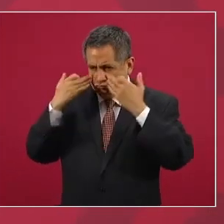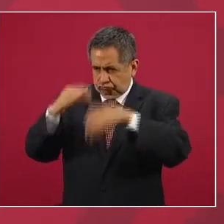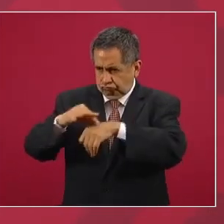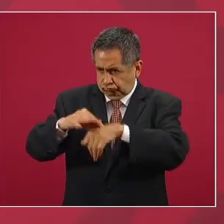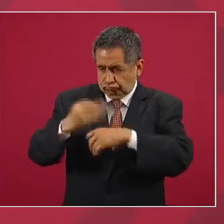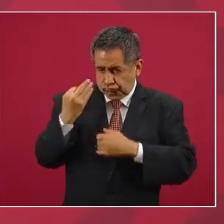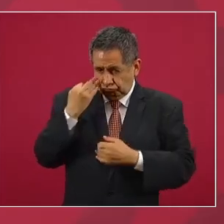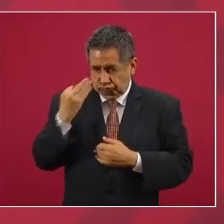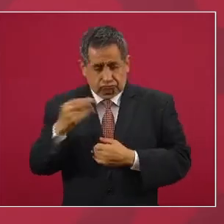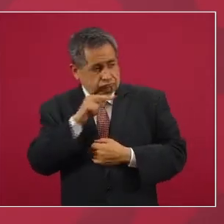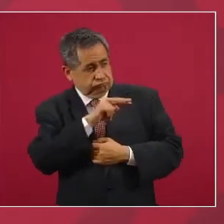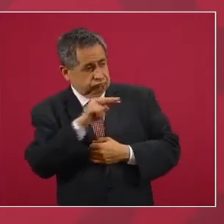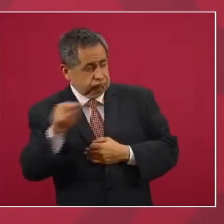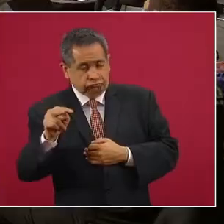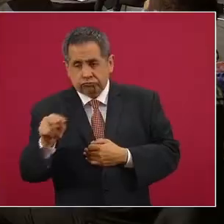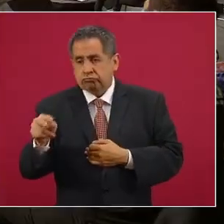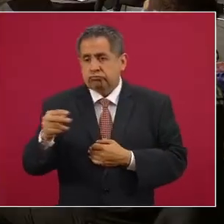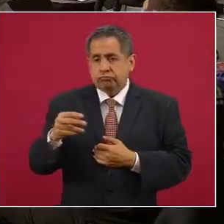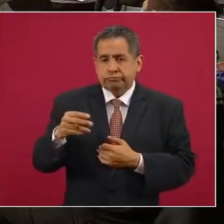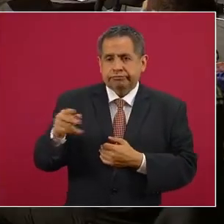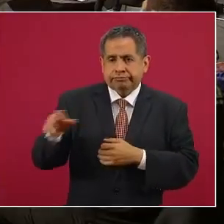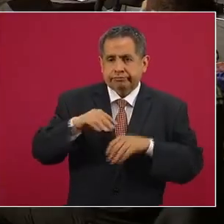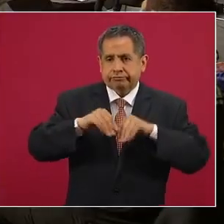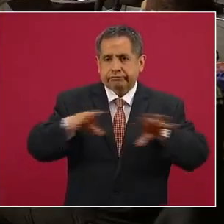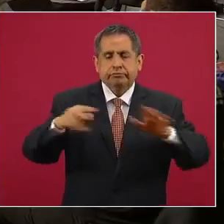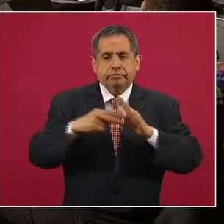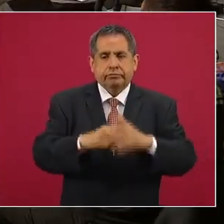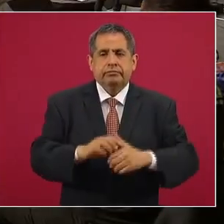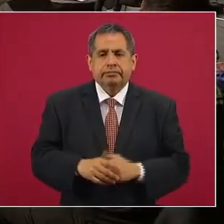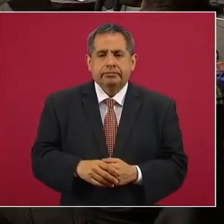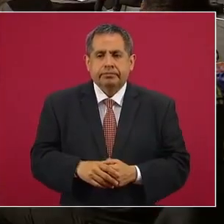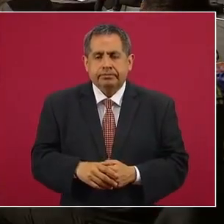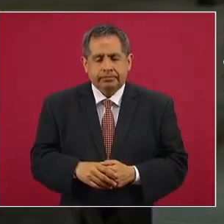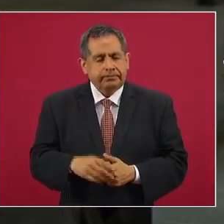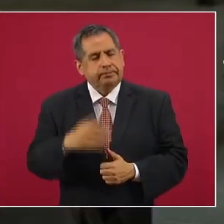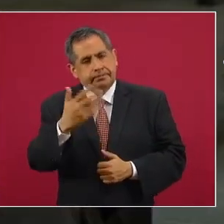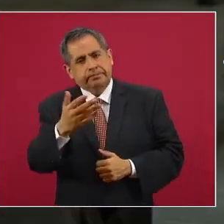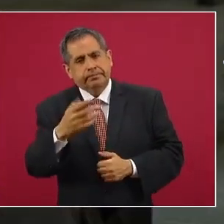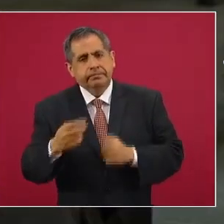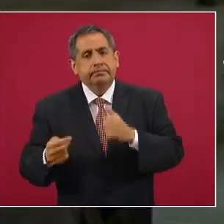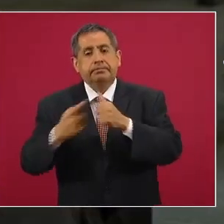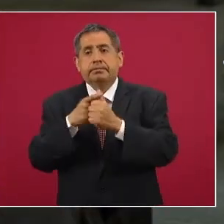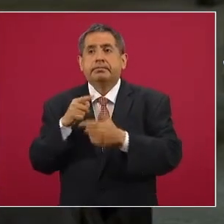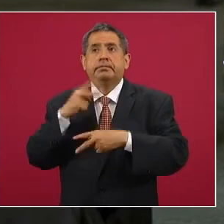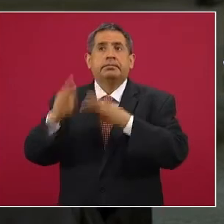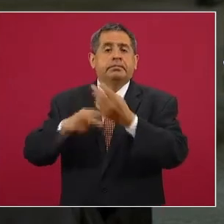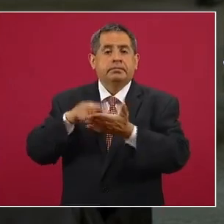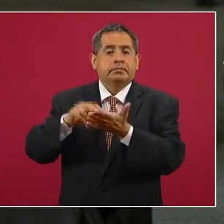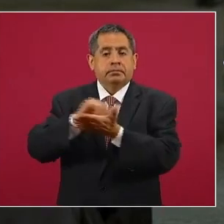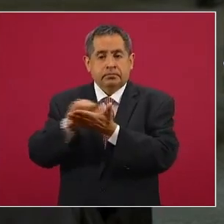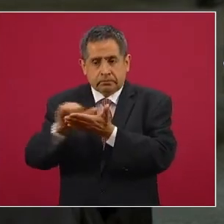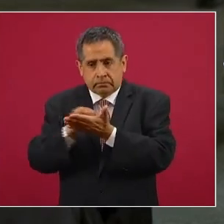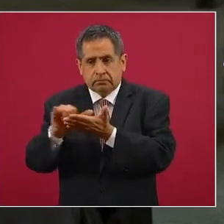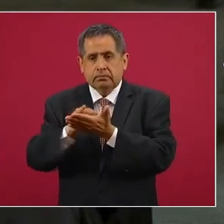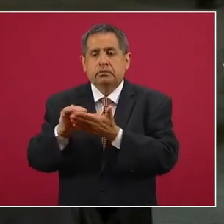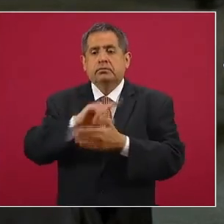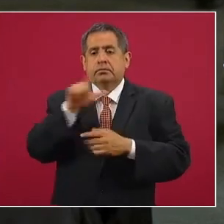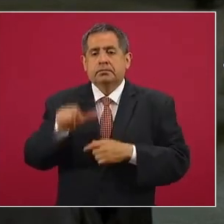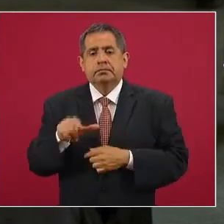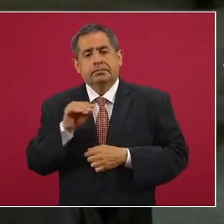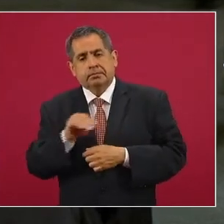viendo, lo que estás constatando. Sí, vamos a hacer la primera parada en Nueva York y después algunos estados de la